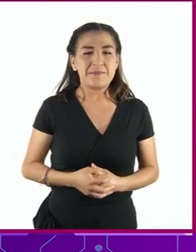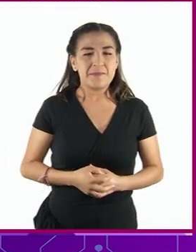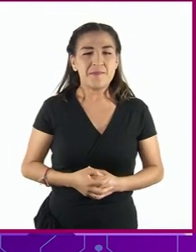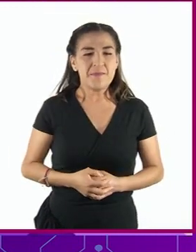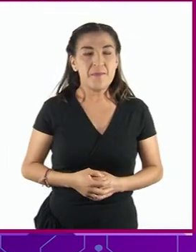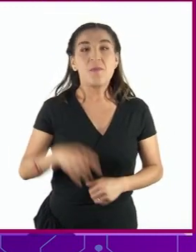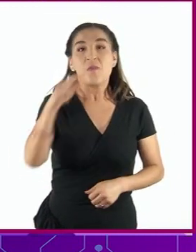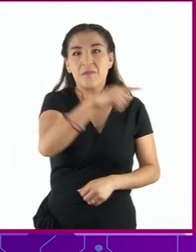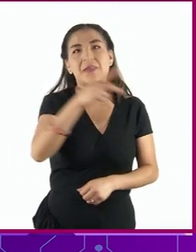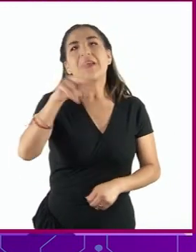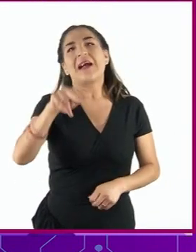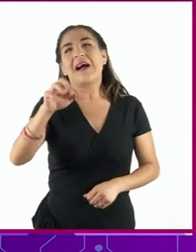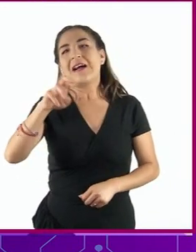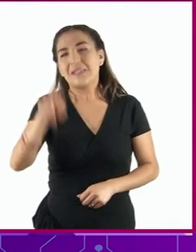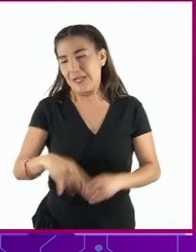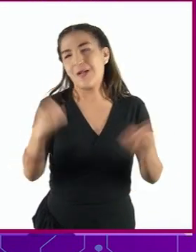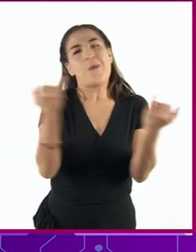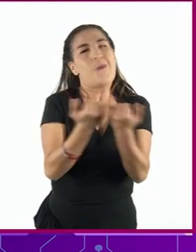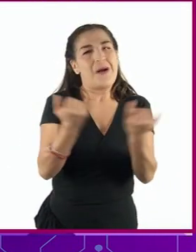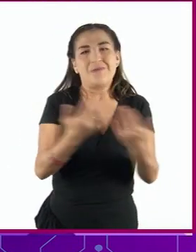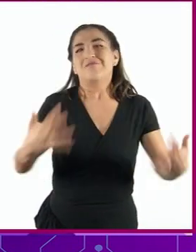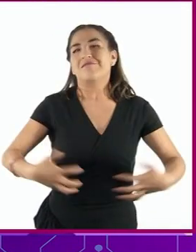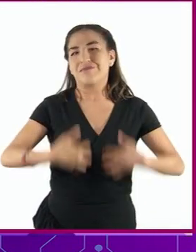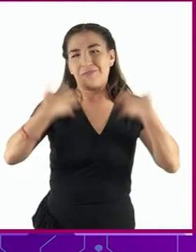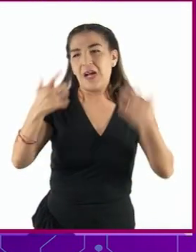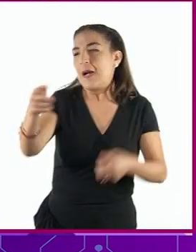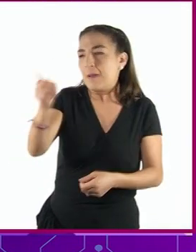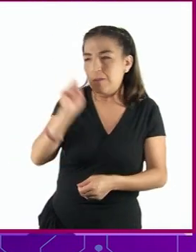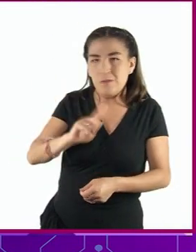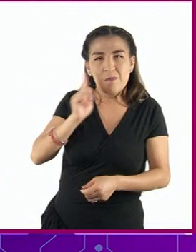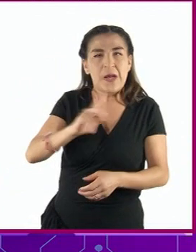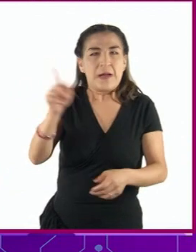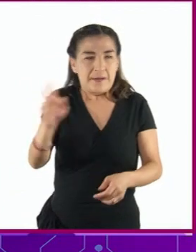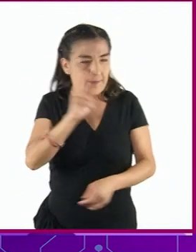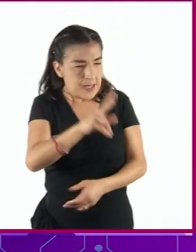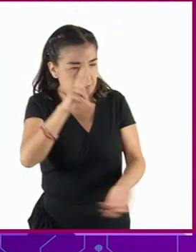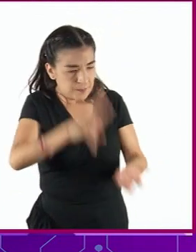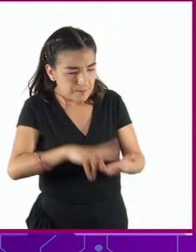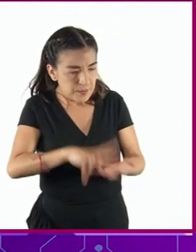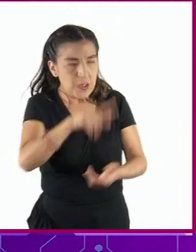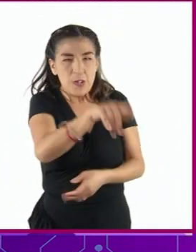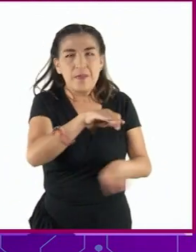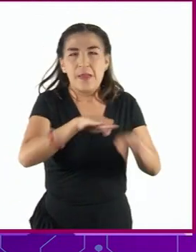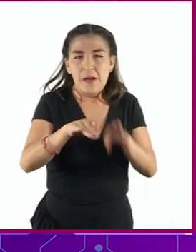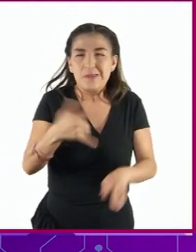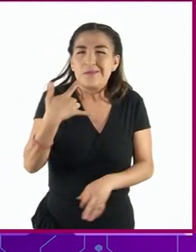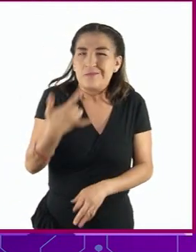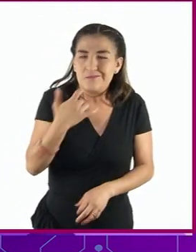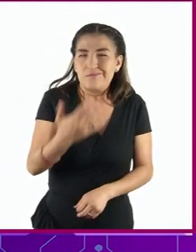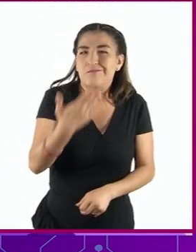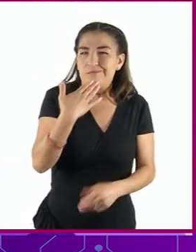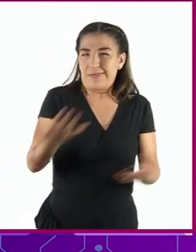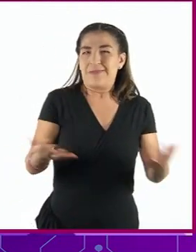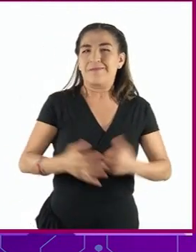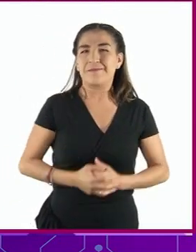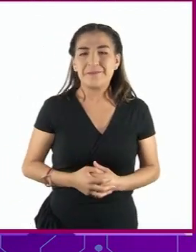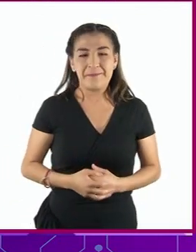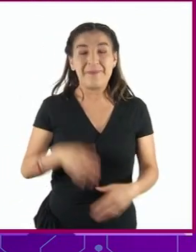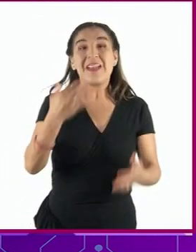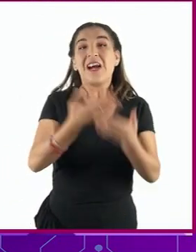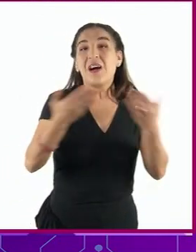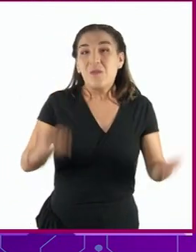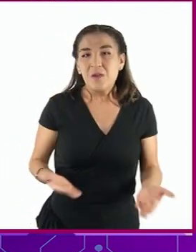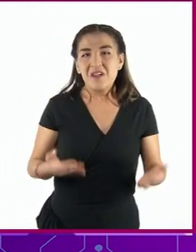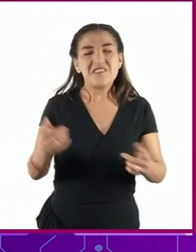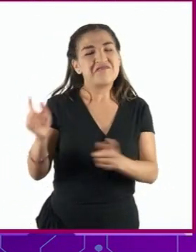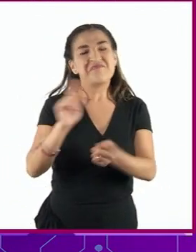Karen también se enojó porque consideró que su amiga no valoró que haya hecho su mejor esfuerzo. Ahora, apenas